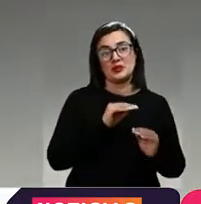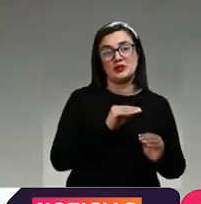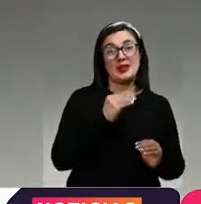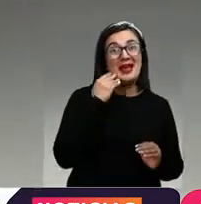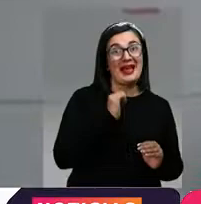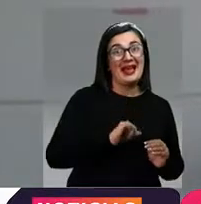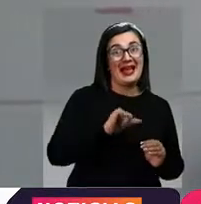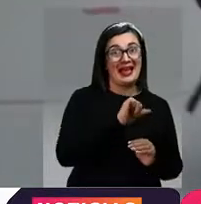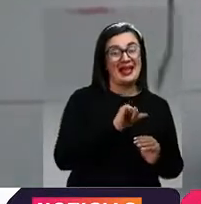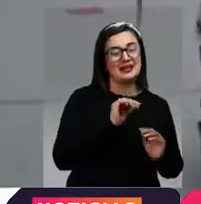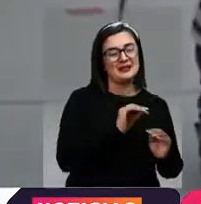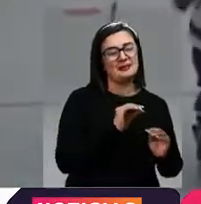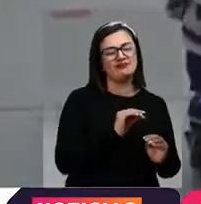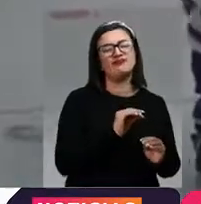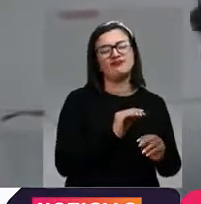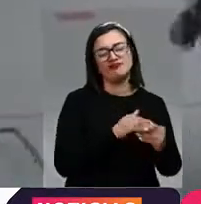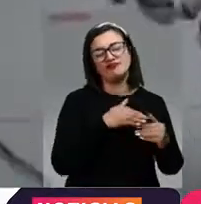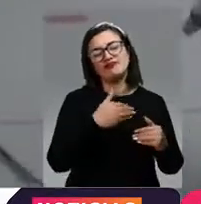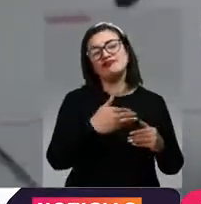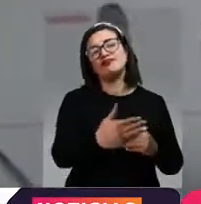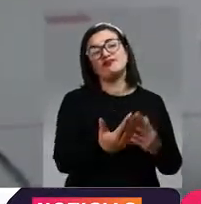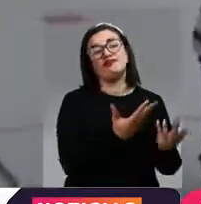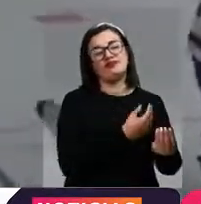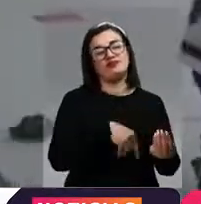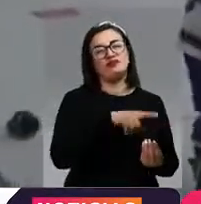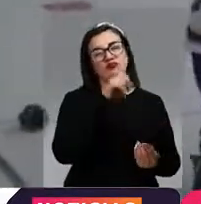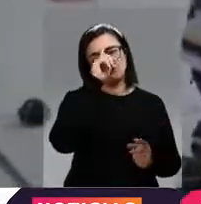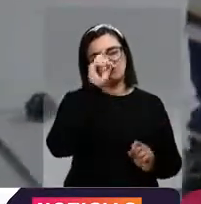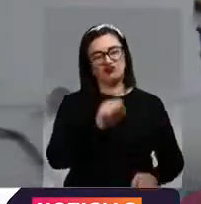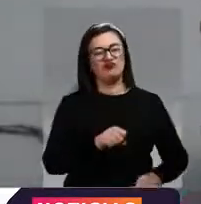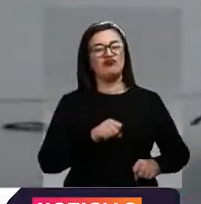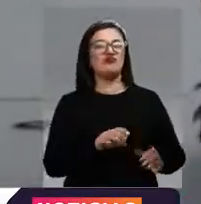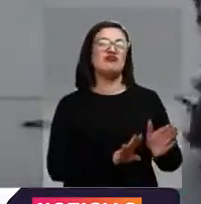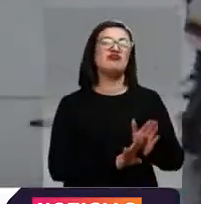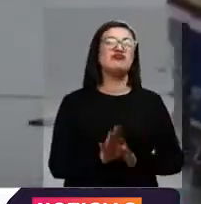largo plazo es muy clara: convertirse en potencia latinoamericana del hockey en línea.